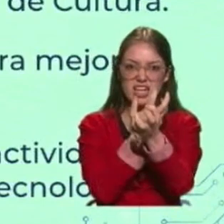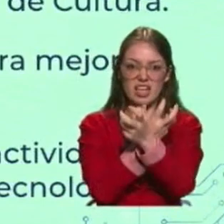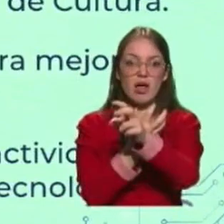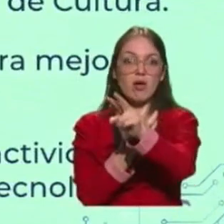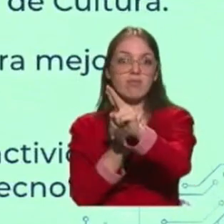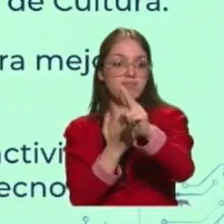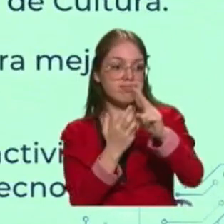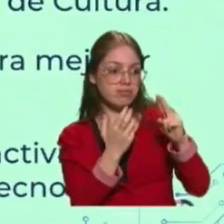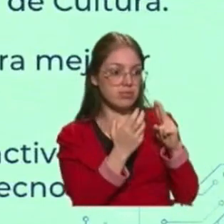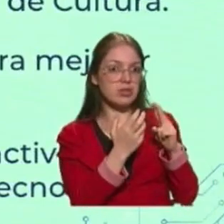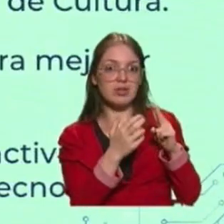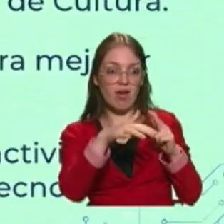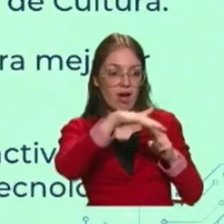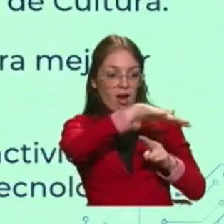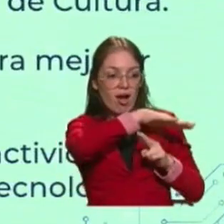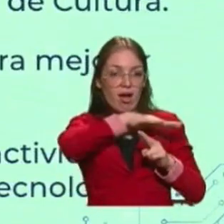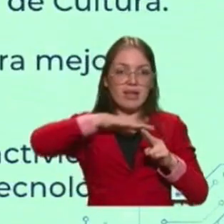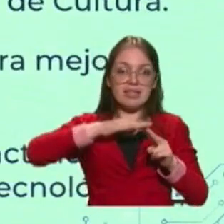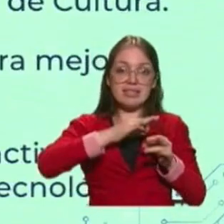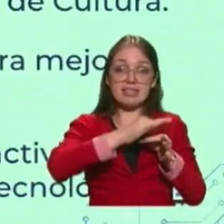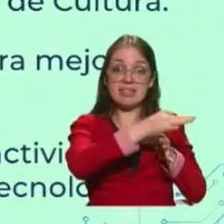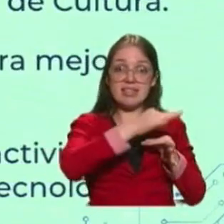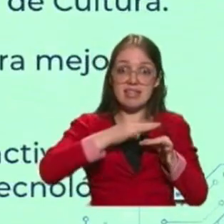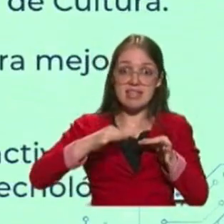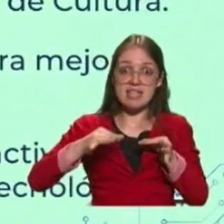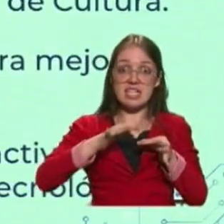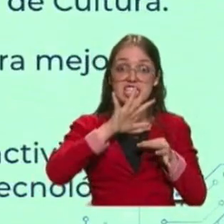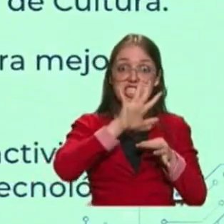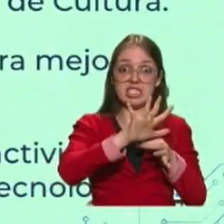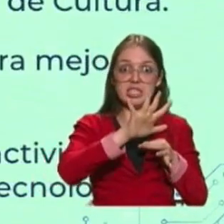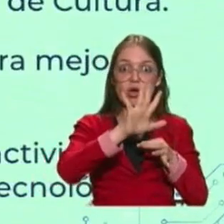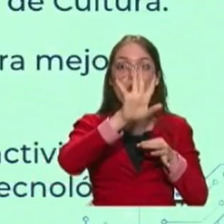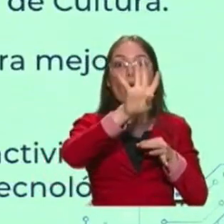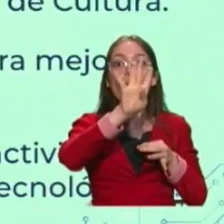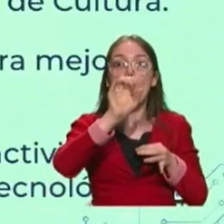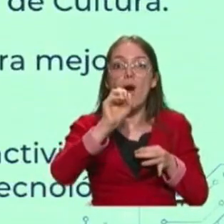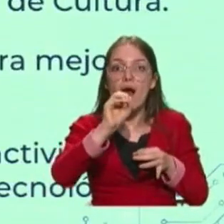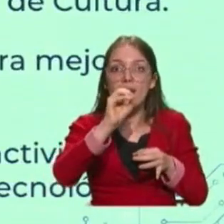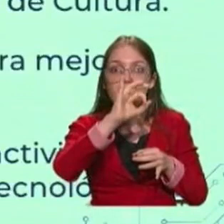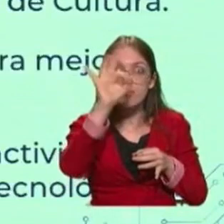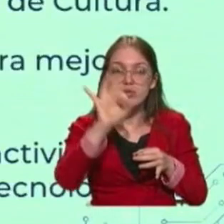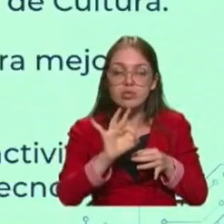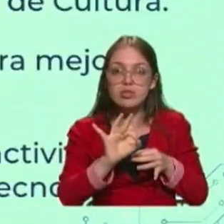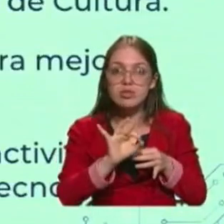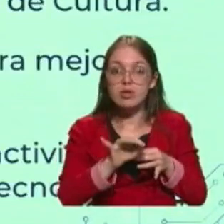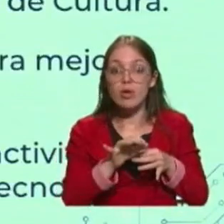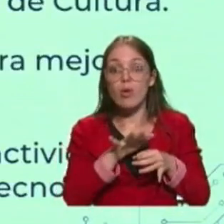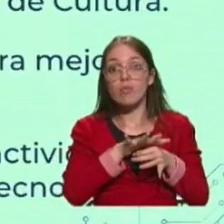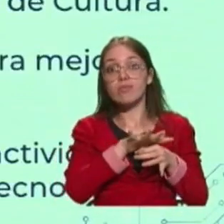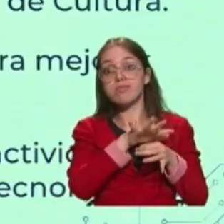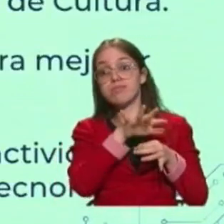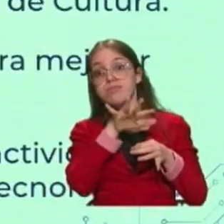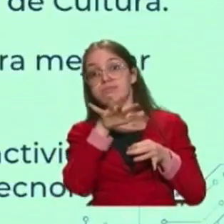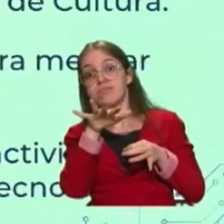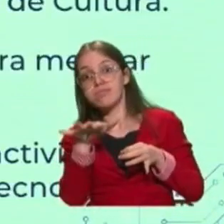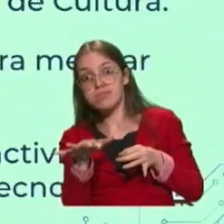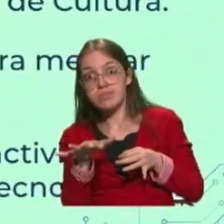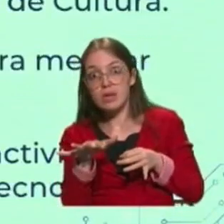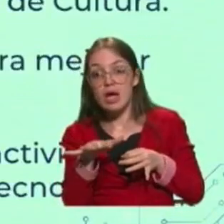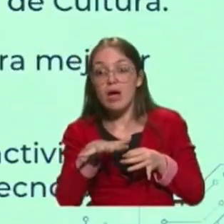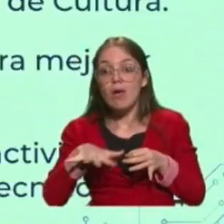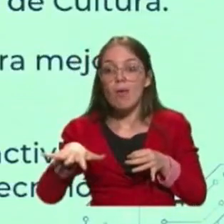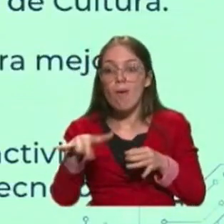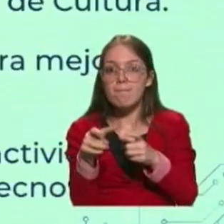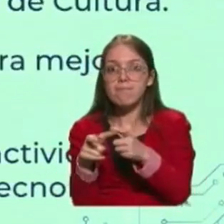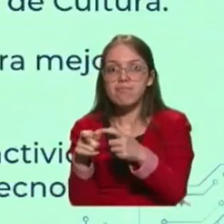en los 5 municipios del sur del valle de aburrá y ese 40 por ciento el 48 por ciento de esas empresas están ubicadas